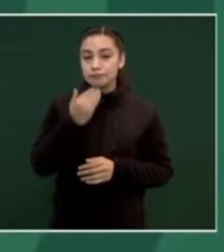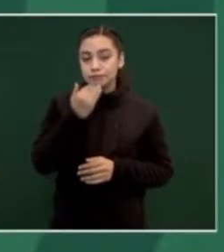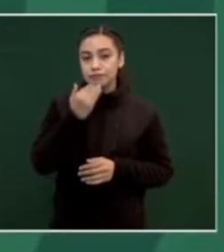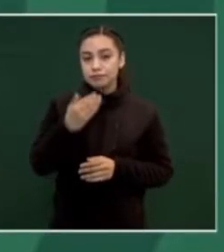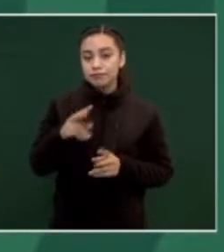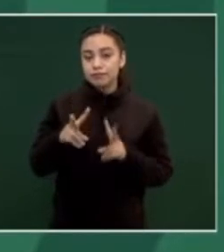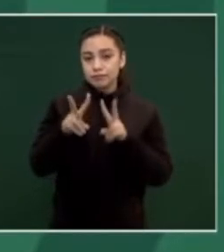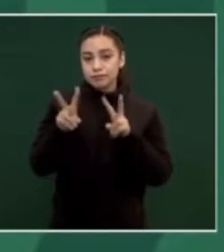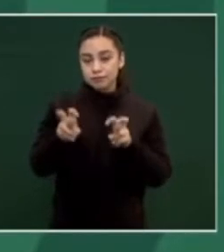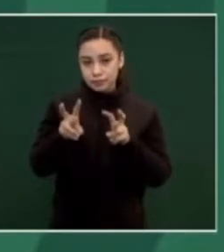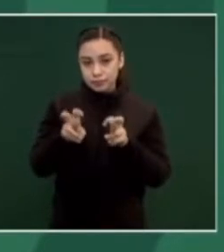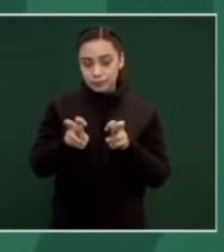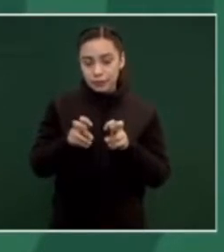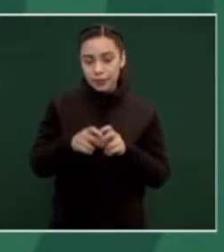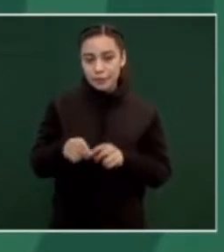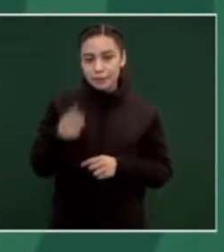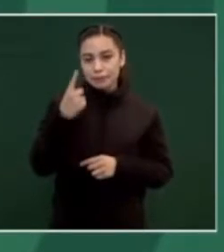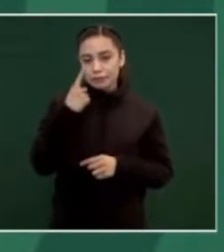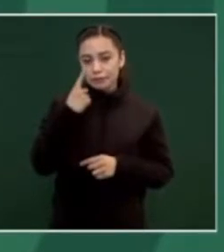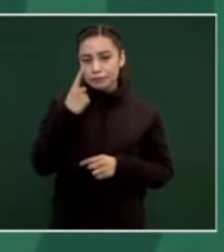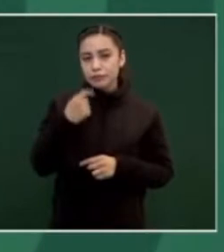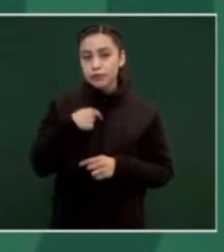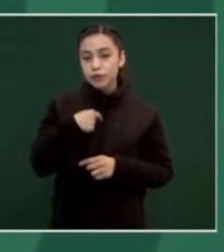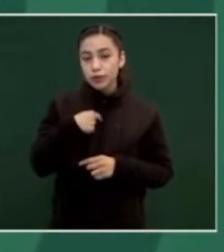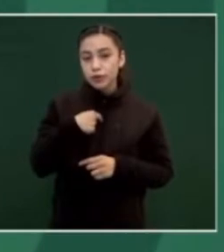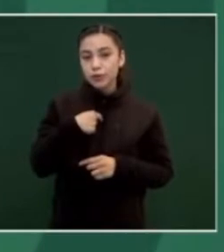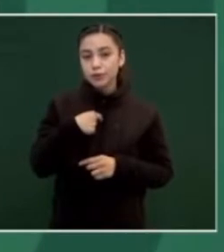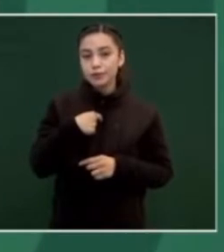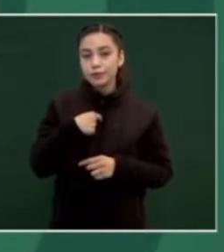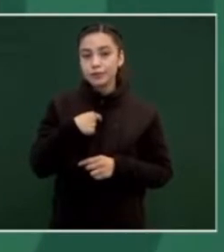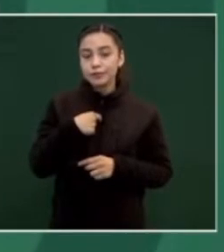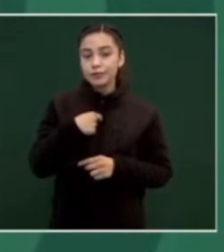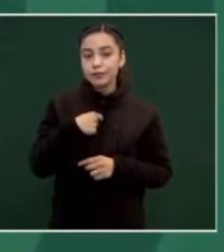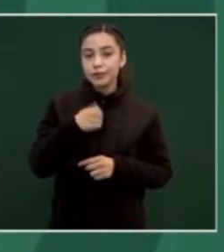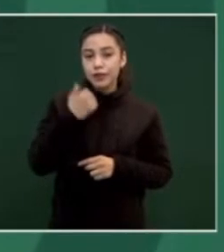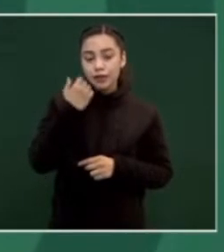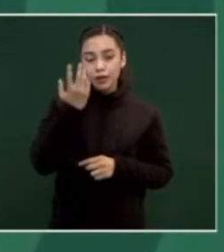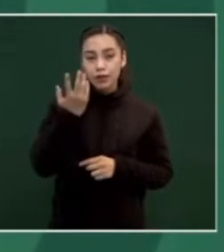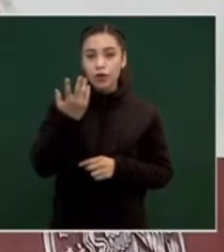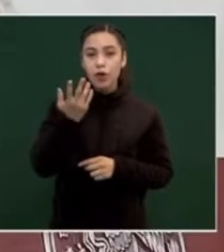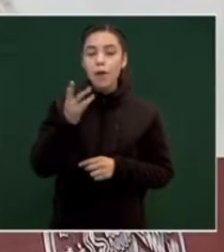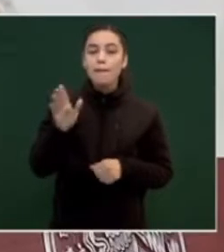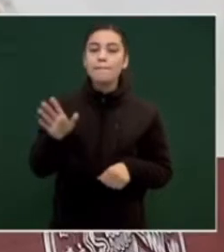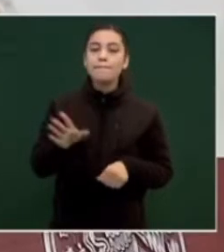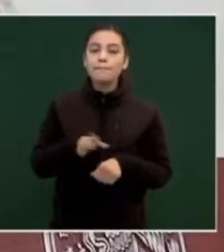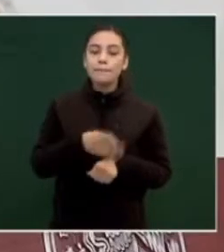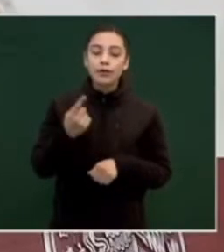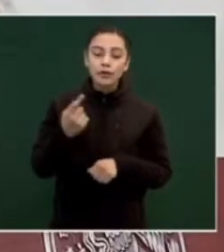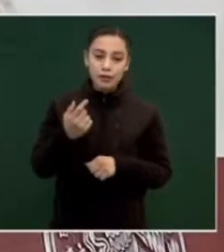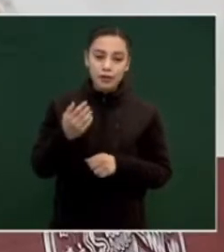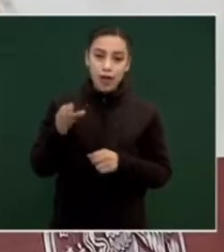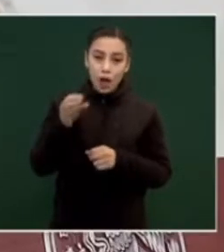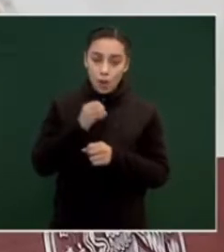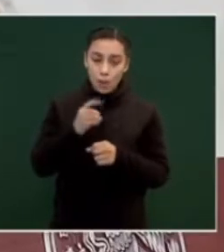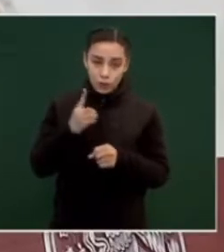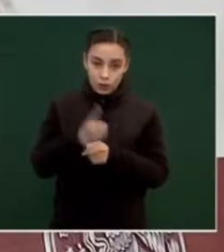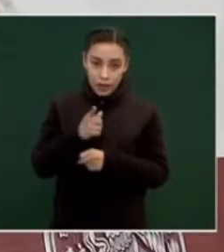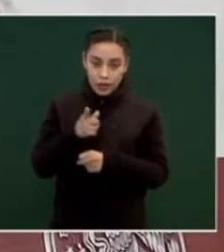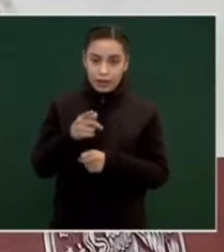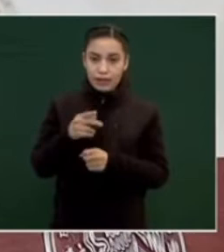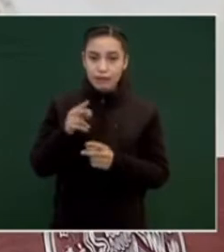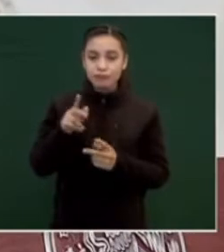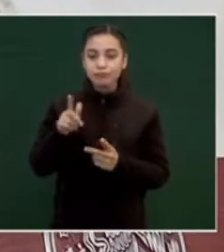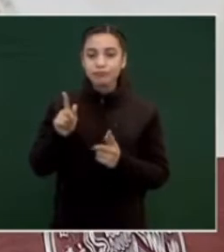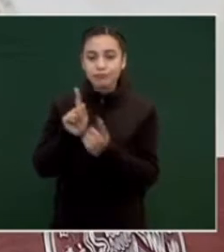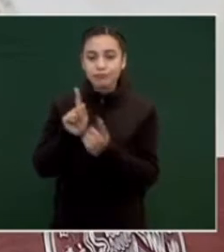lo que quiero hacer por tener la oportunidad de verte nosotros no tenemos